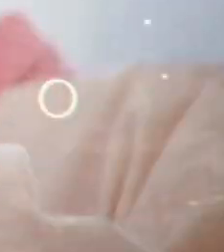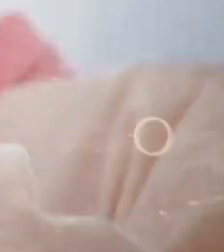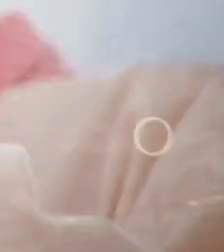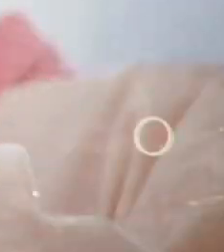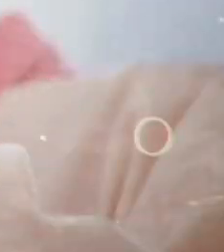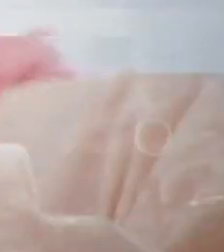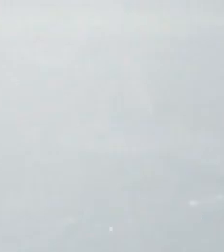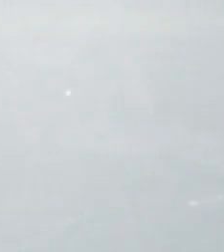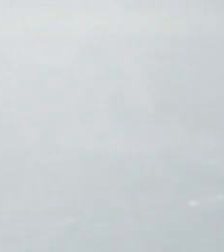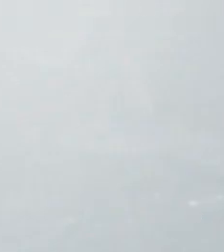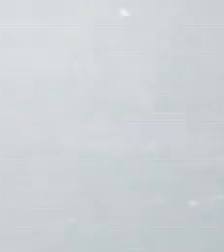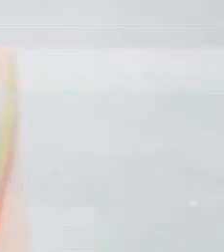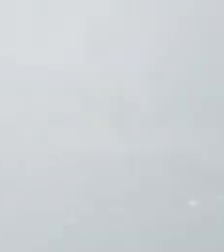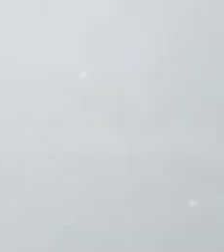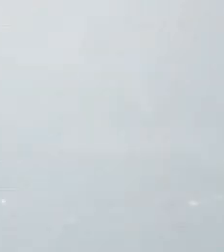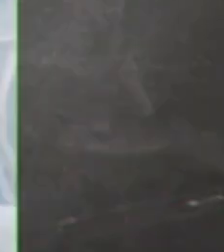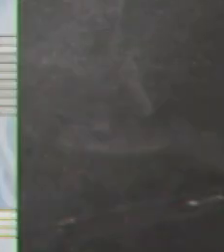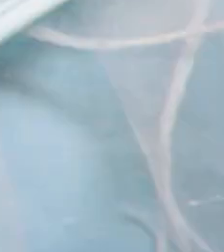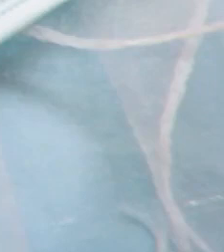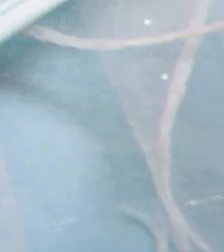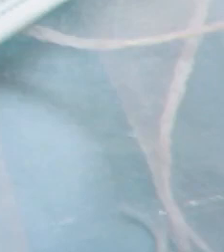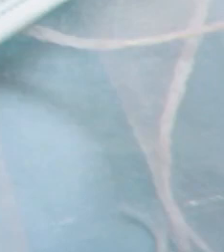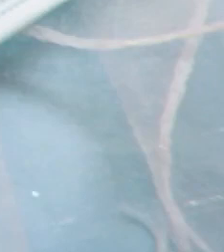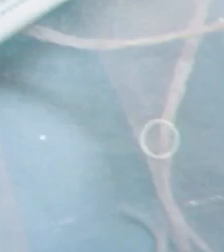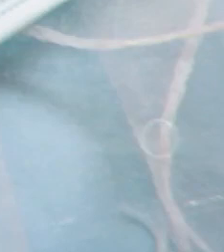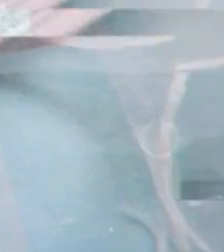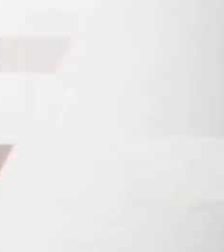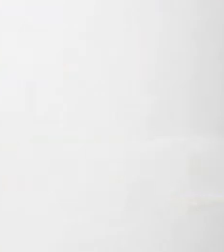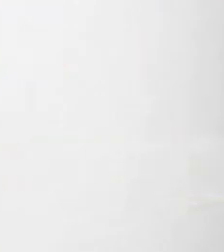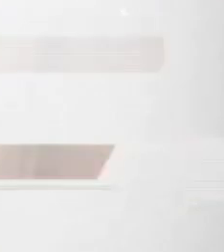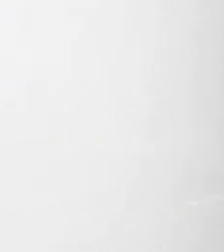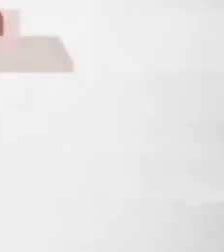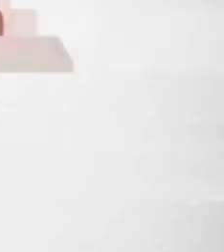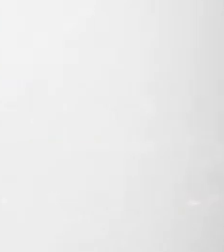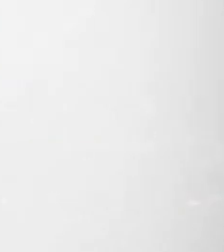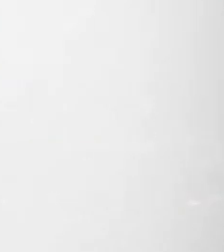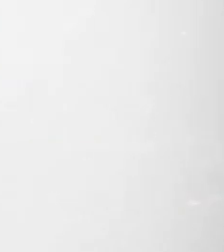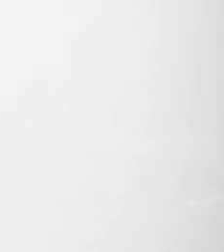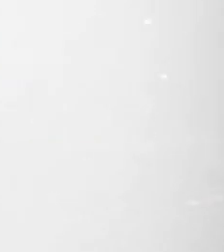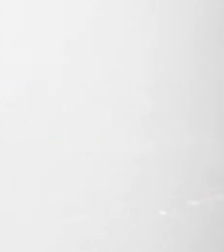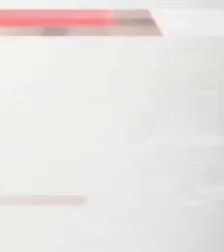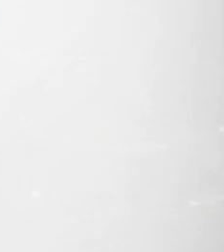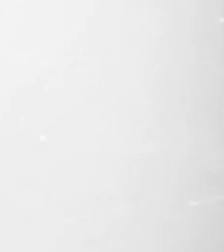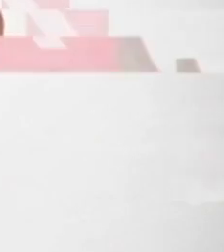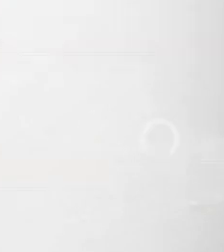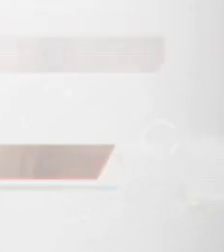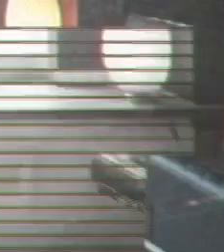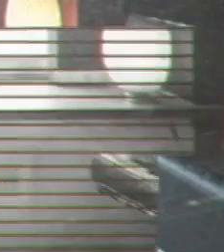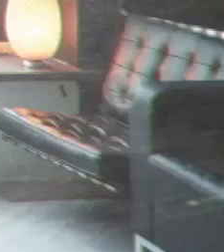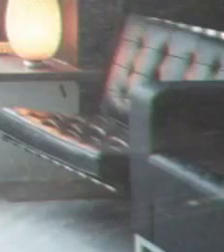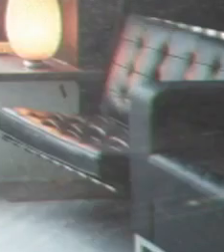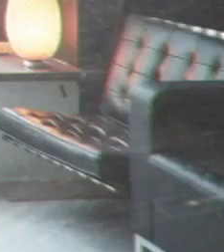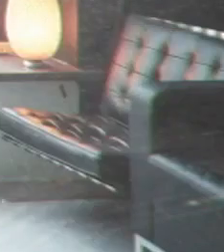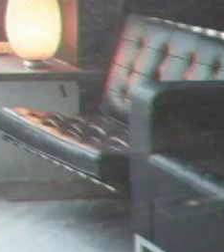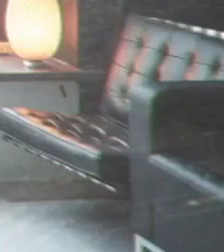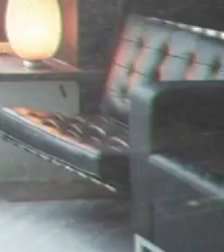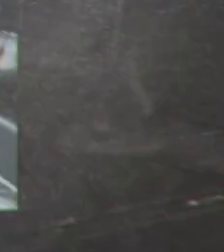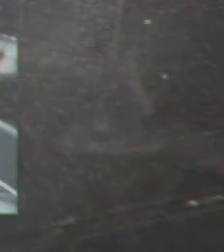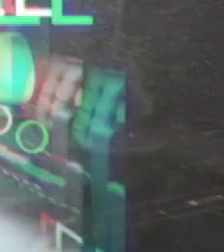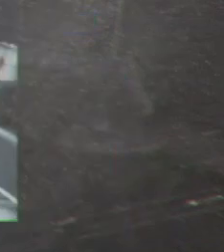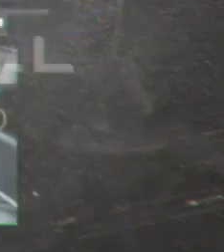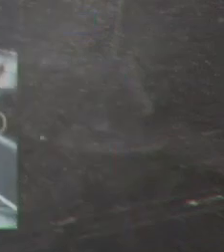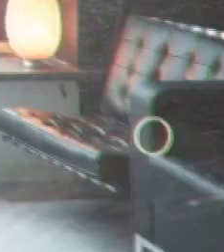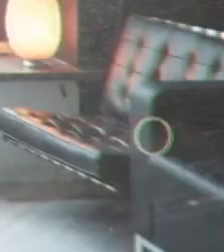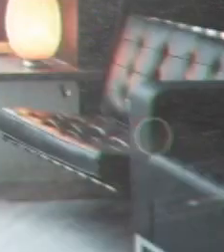de mostrar amor desde esta nueva realidad mundial. 13. Costa Rica Televisión, de la mano de